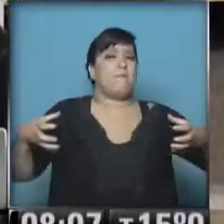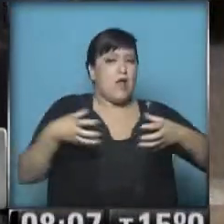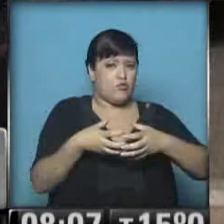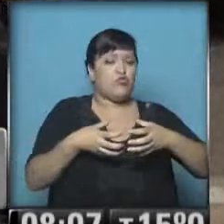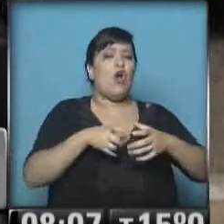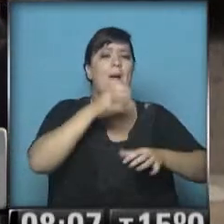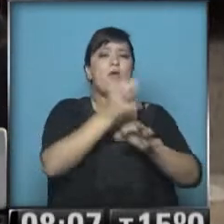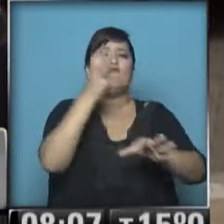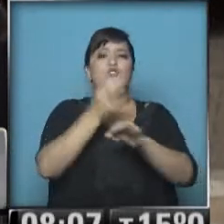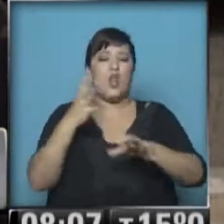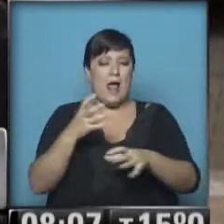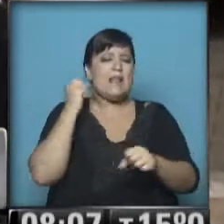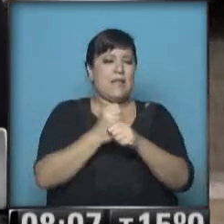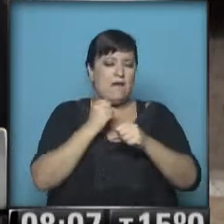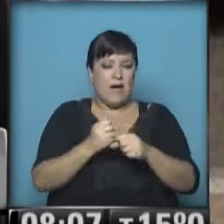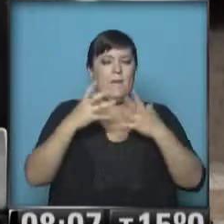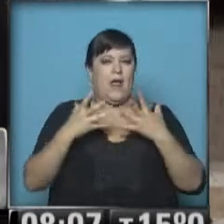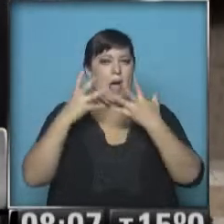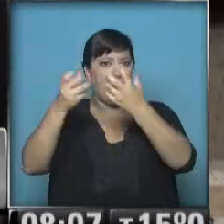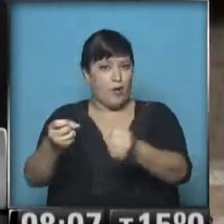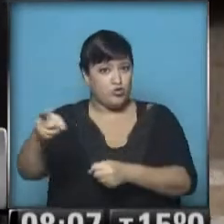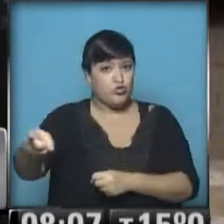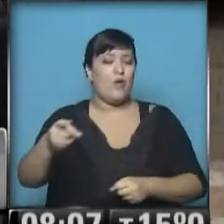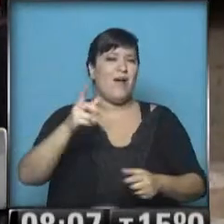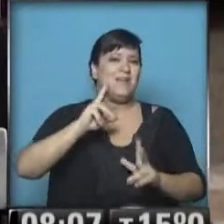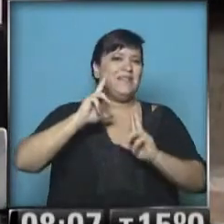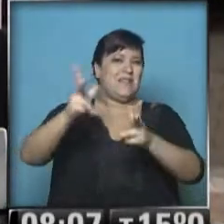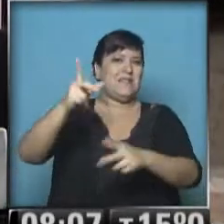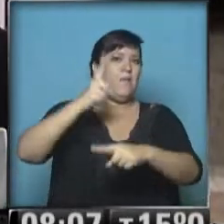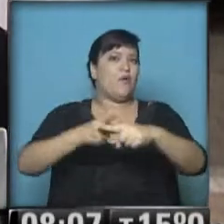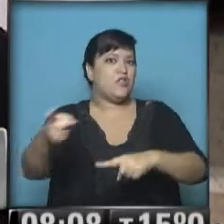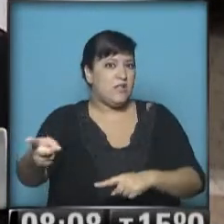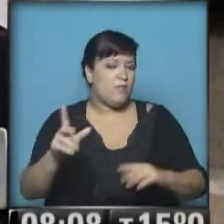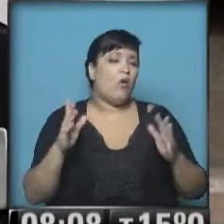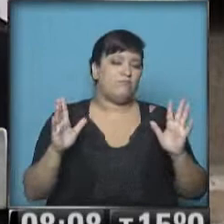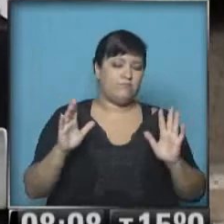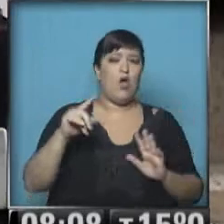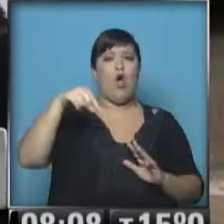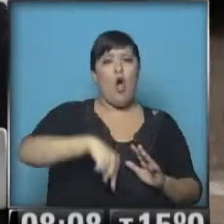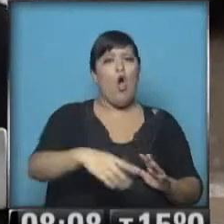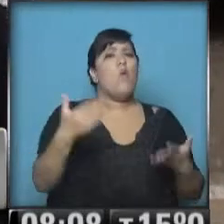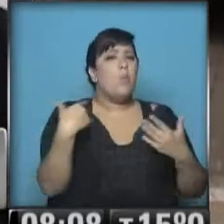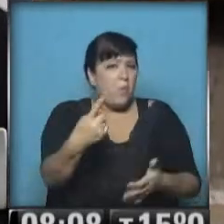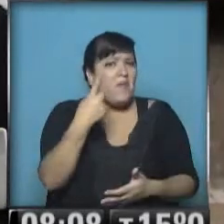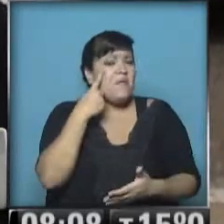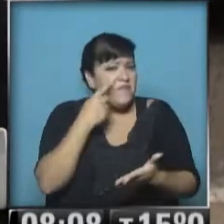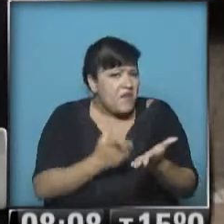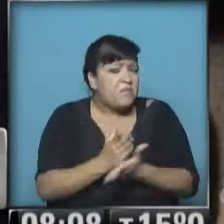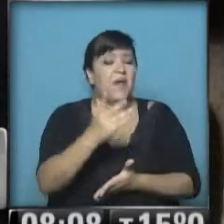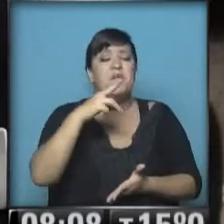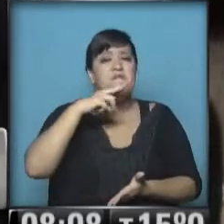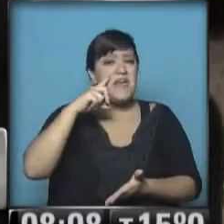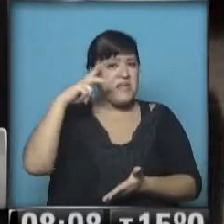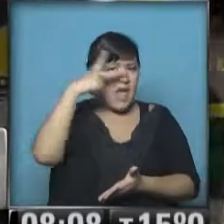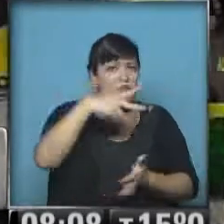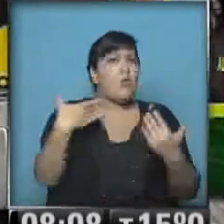para poderle dar la contención y justamente lo que queremos es, hoy se puede vivir con VIH y se puede tener una